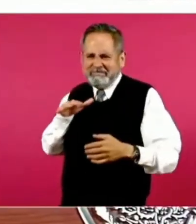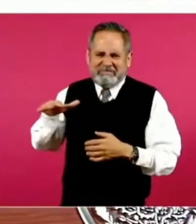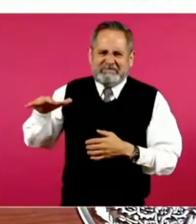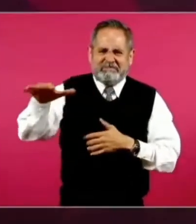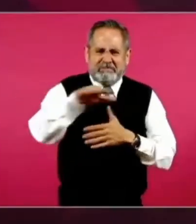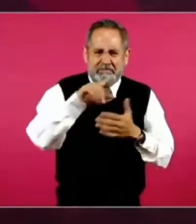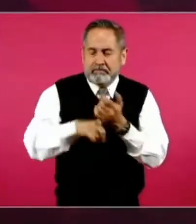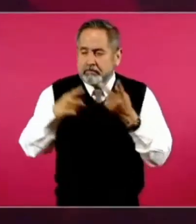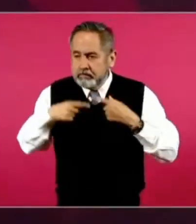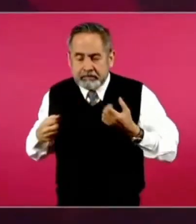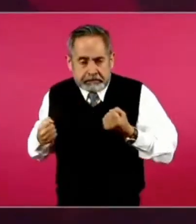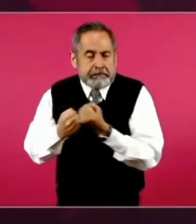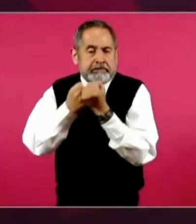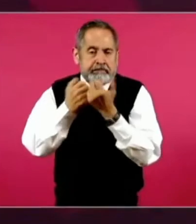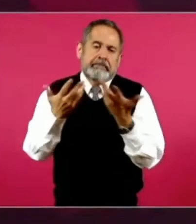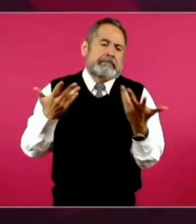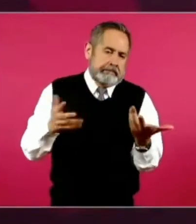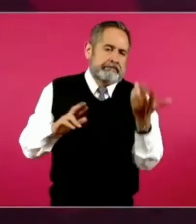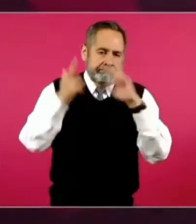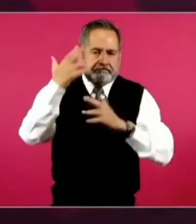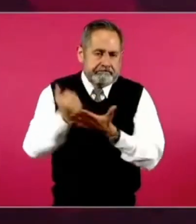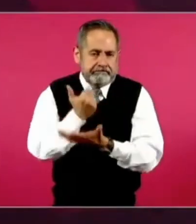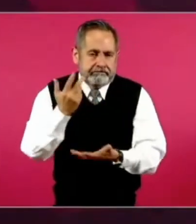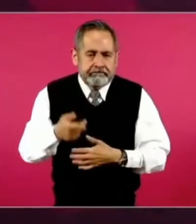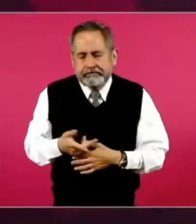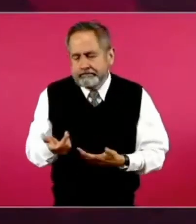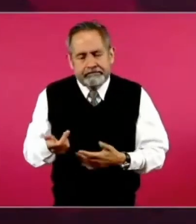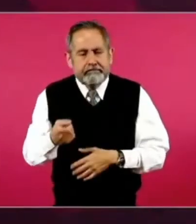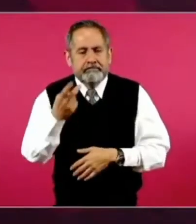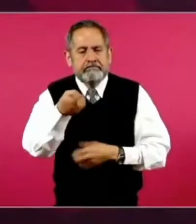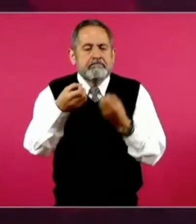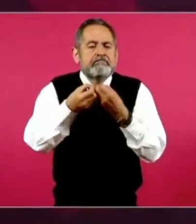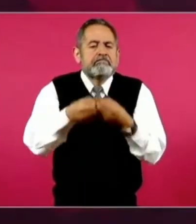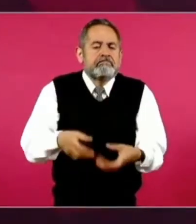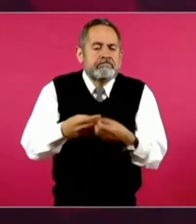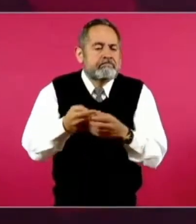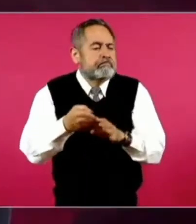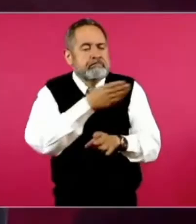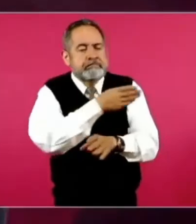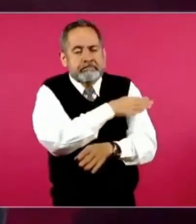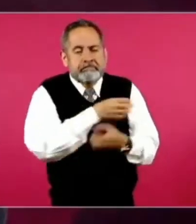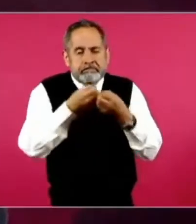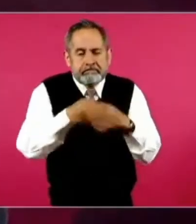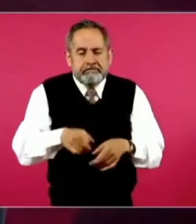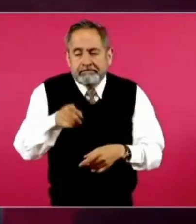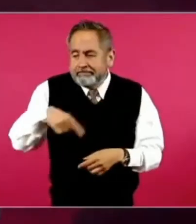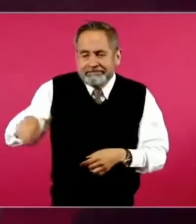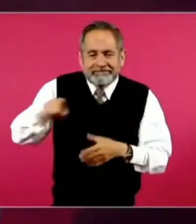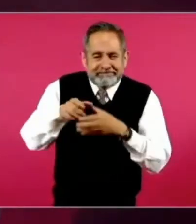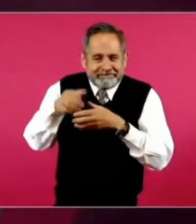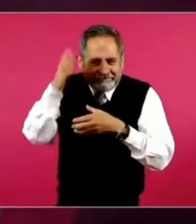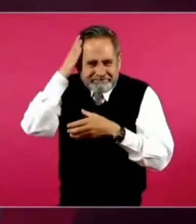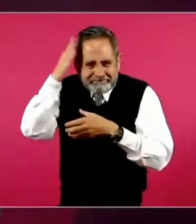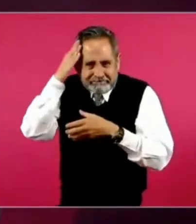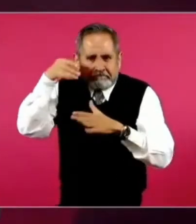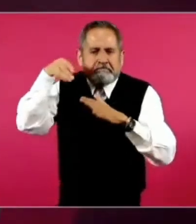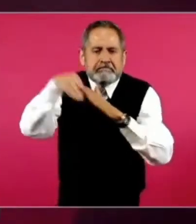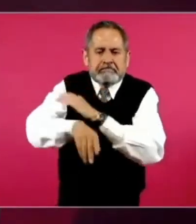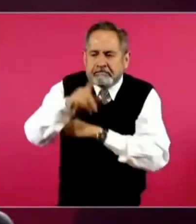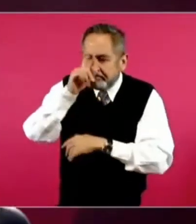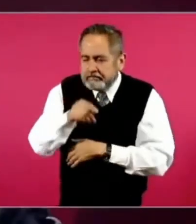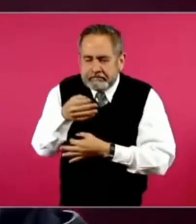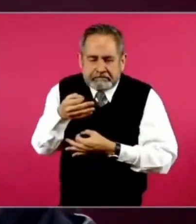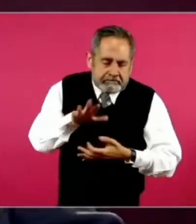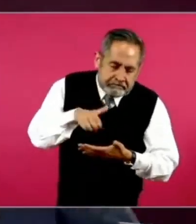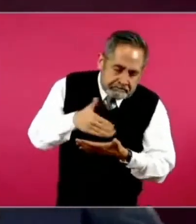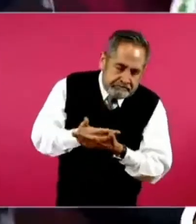los pueblos. Y por eso se echan a perder los dirigentes, porque no